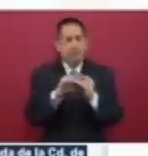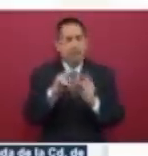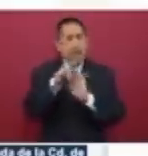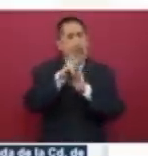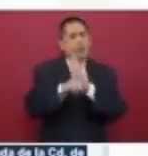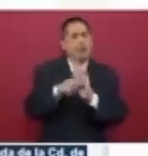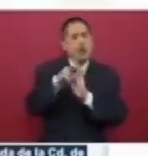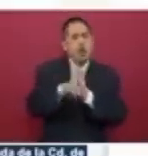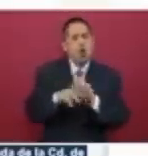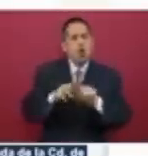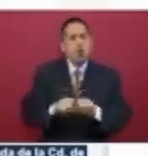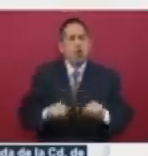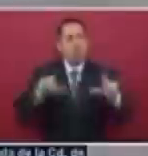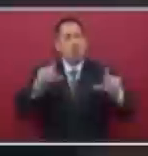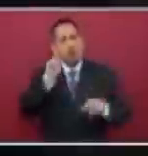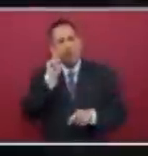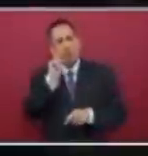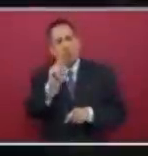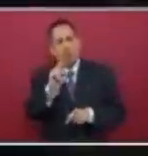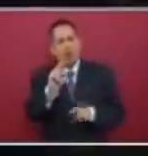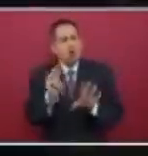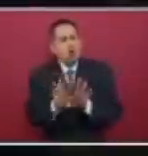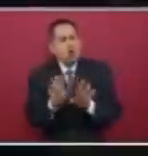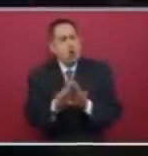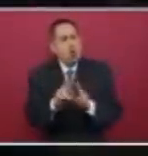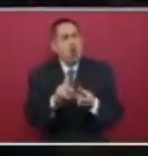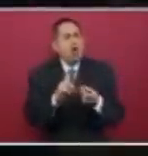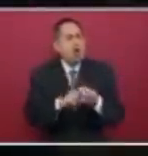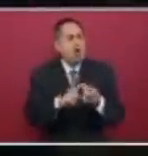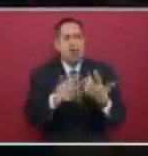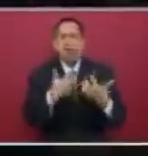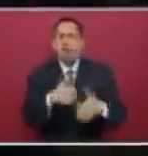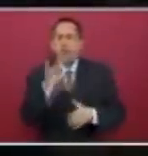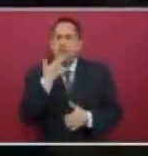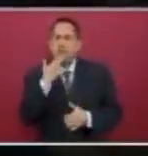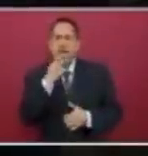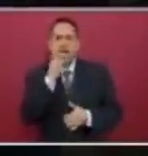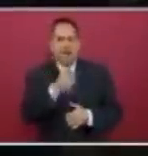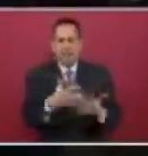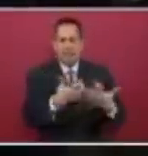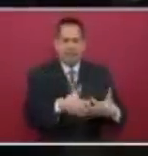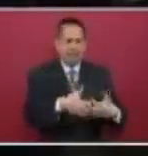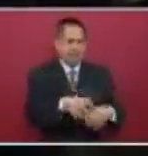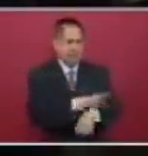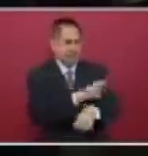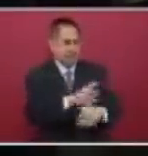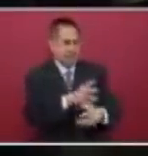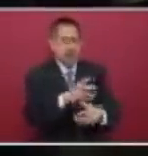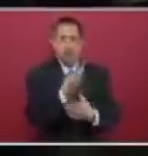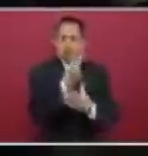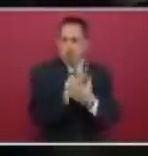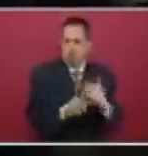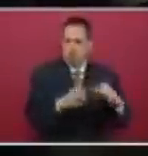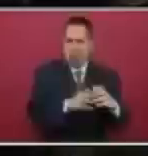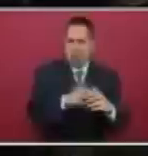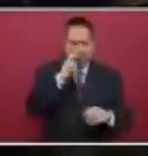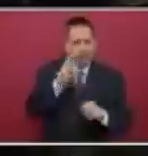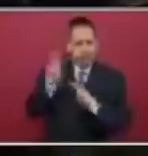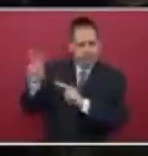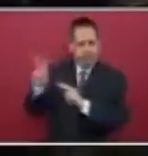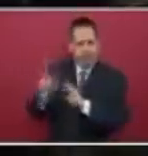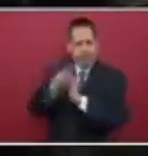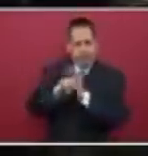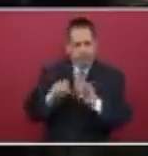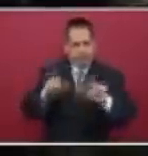para que veamos de manera general cómo es que funciona una central de ciclo combinado si no hacen favor de de